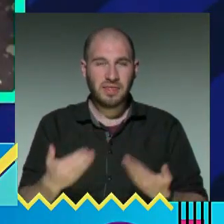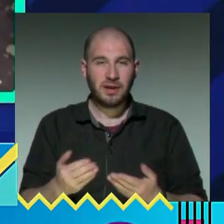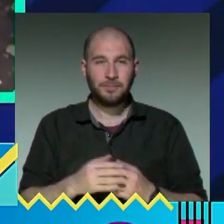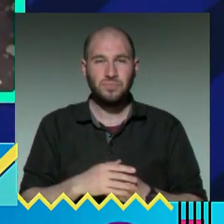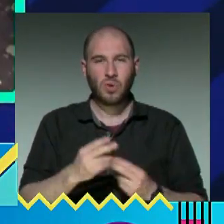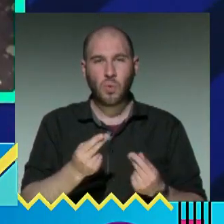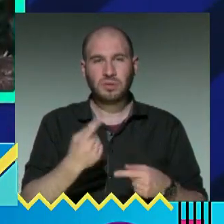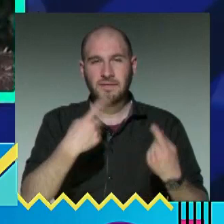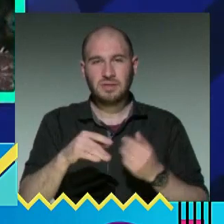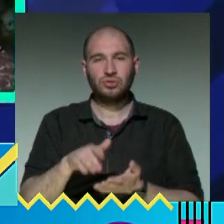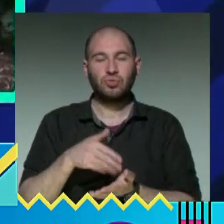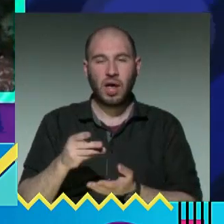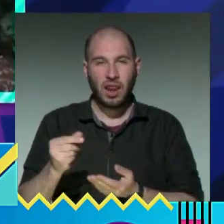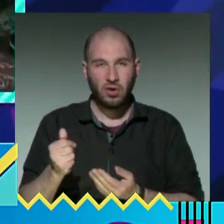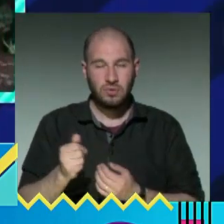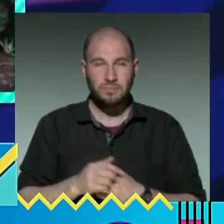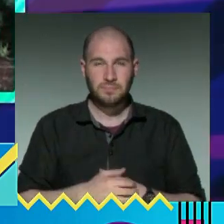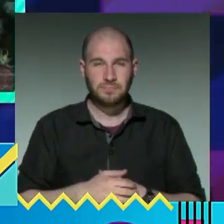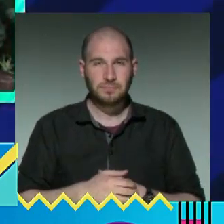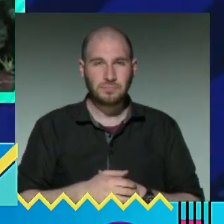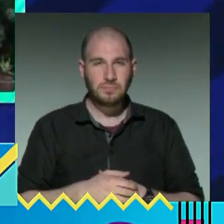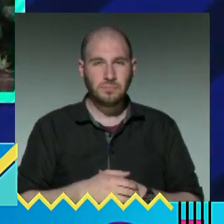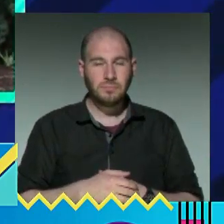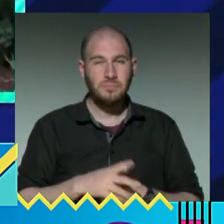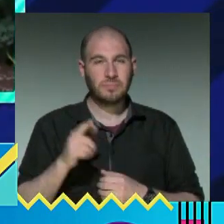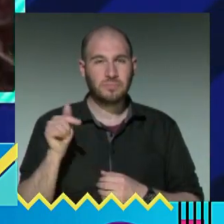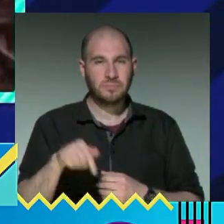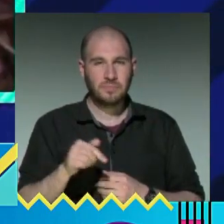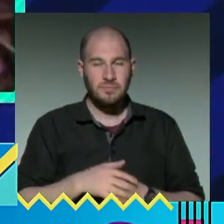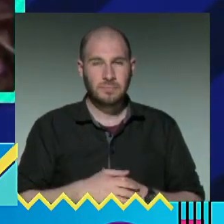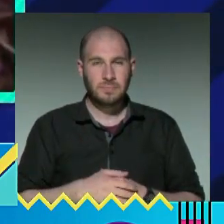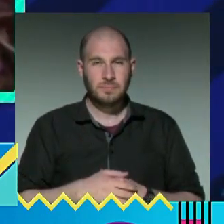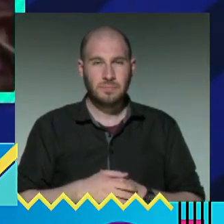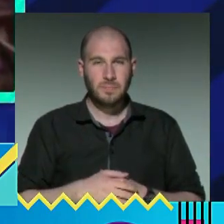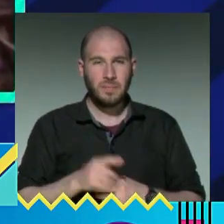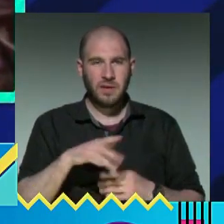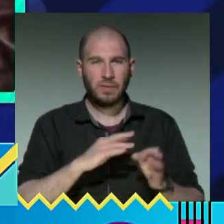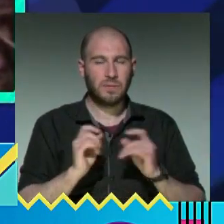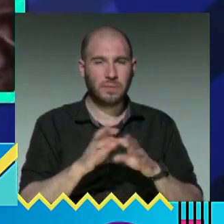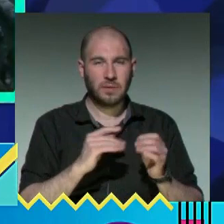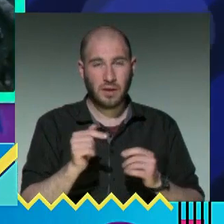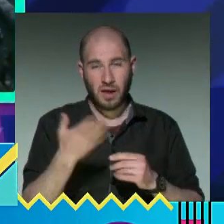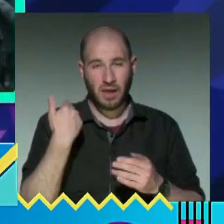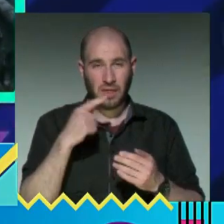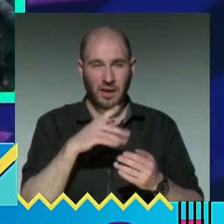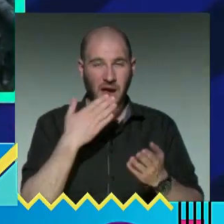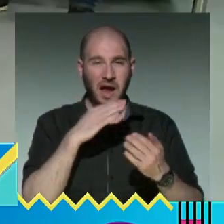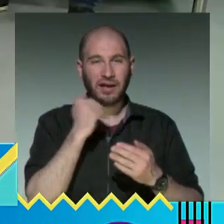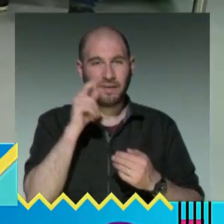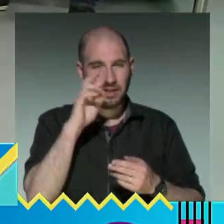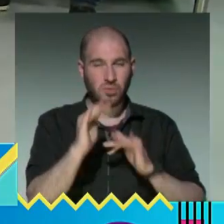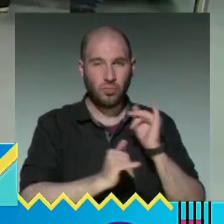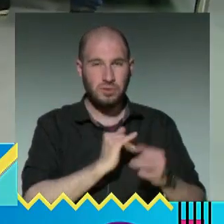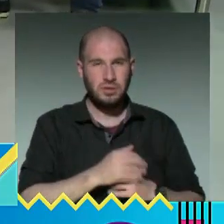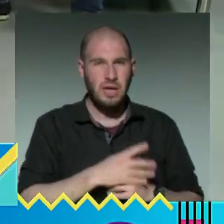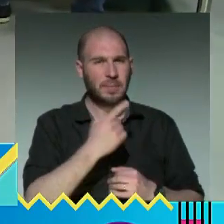distintos usos del suelo, es donde entra esta discusión que decía recién Javier del tema de...